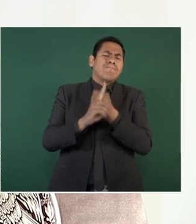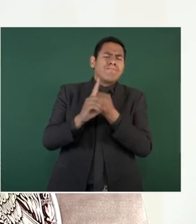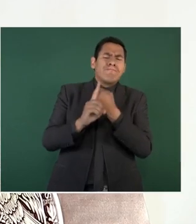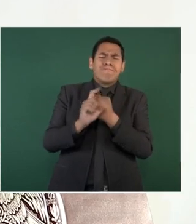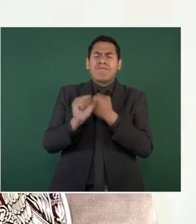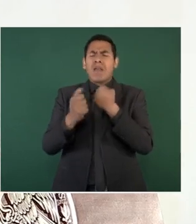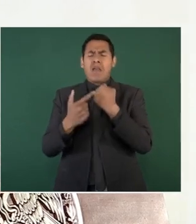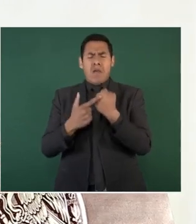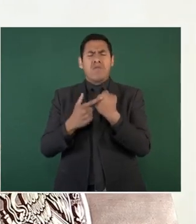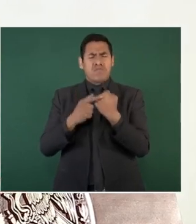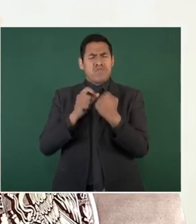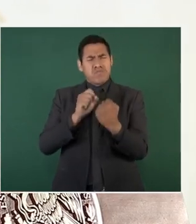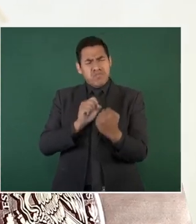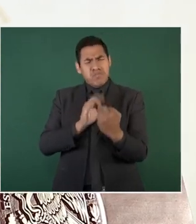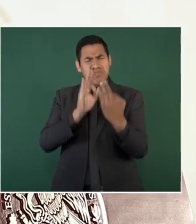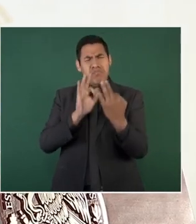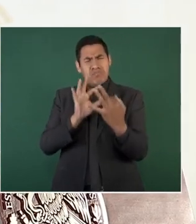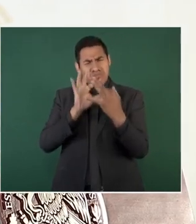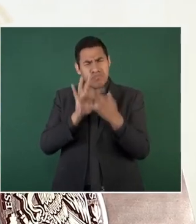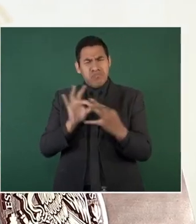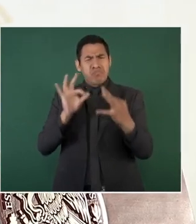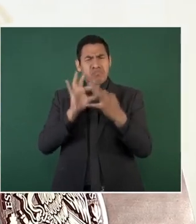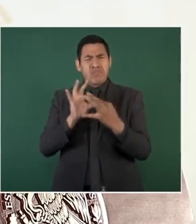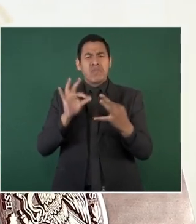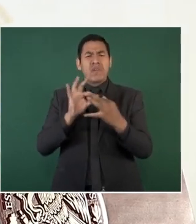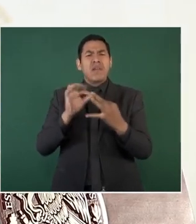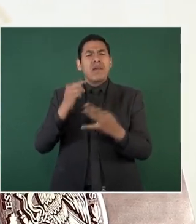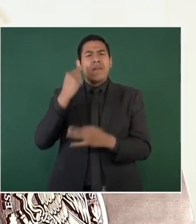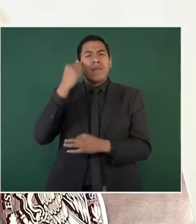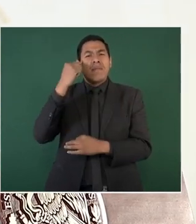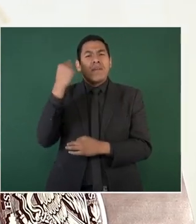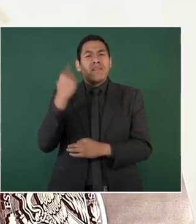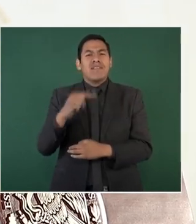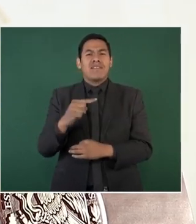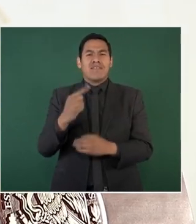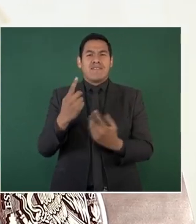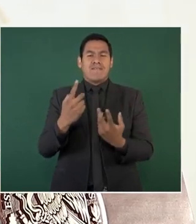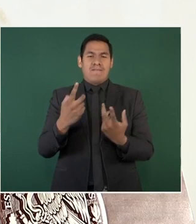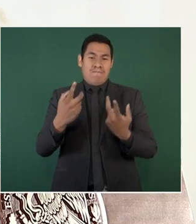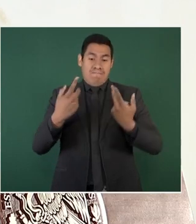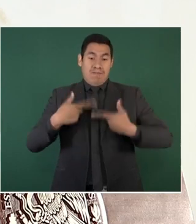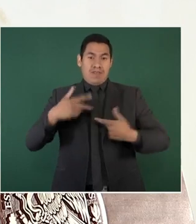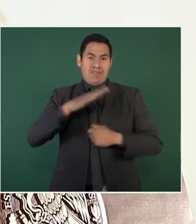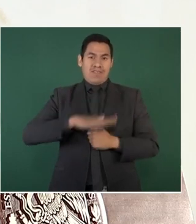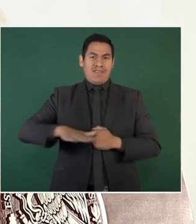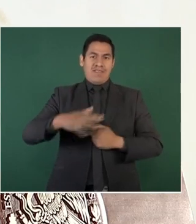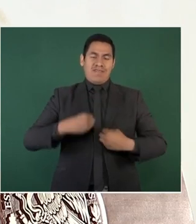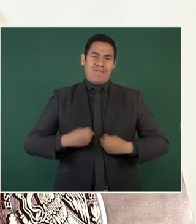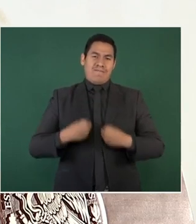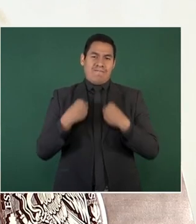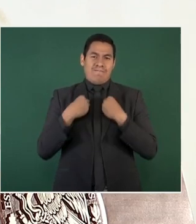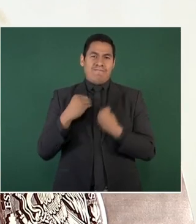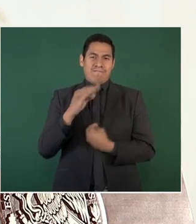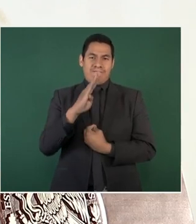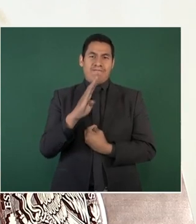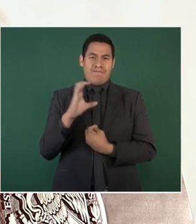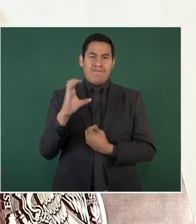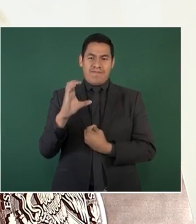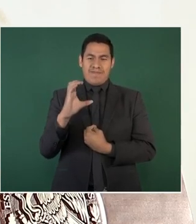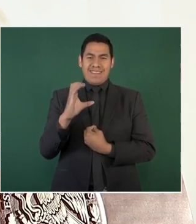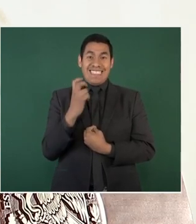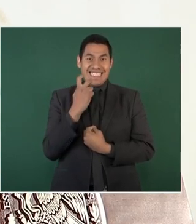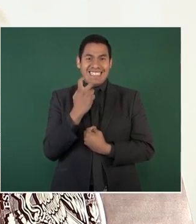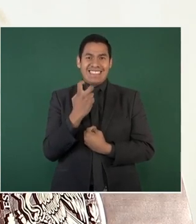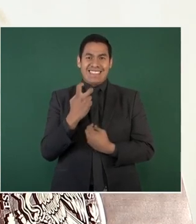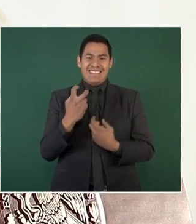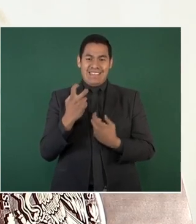con la gente de Baja California, con el pueblo de Baja California, que es un